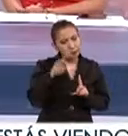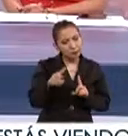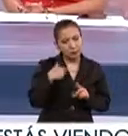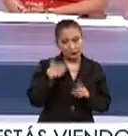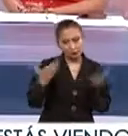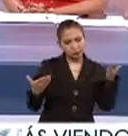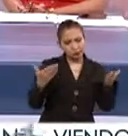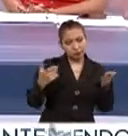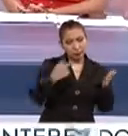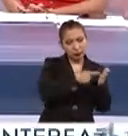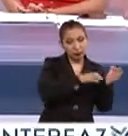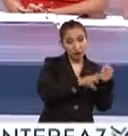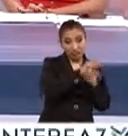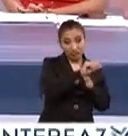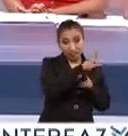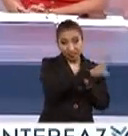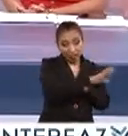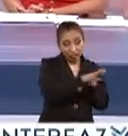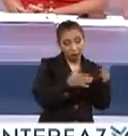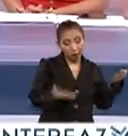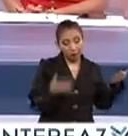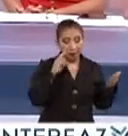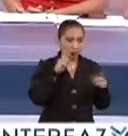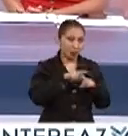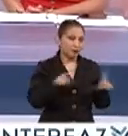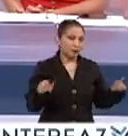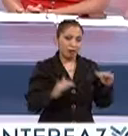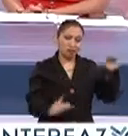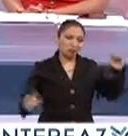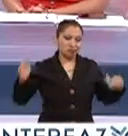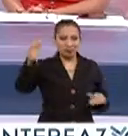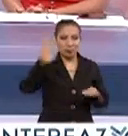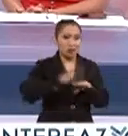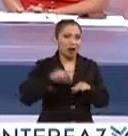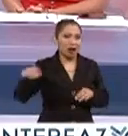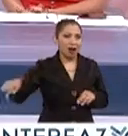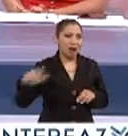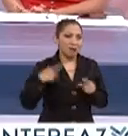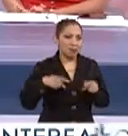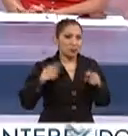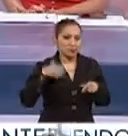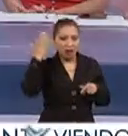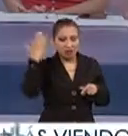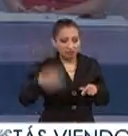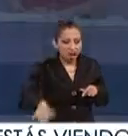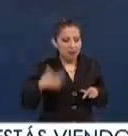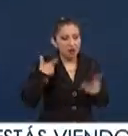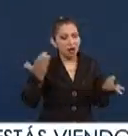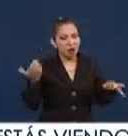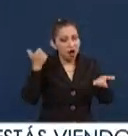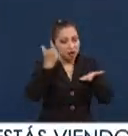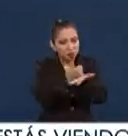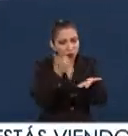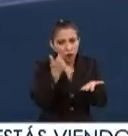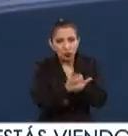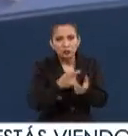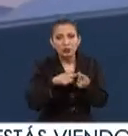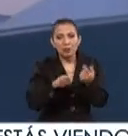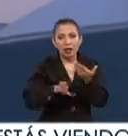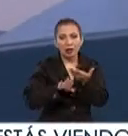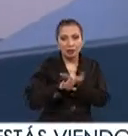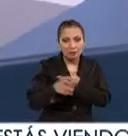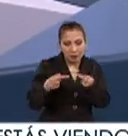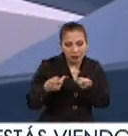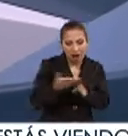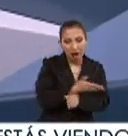si lo comparamos con el 85, pues vemos un gran avance en lo que decíamos ahora sí que en la civilidad, en la